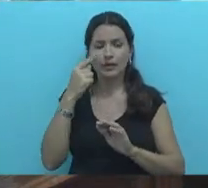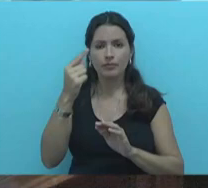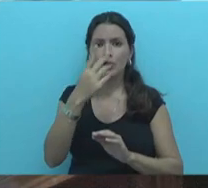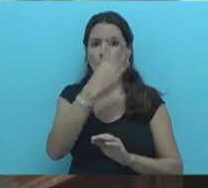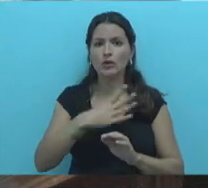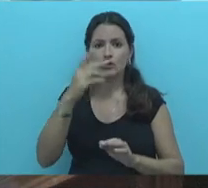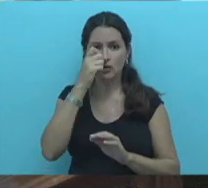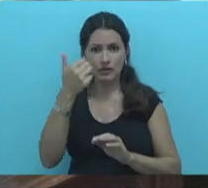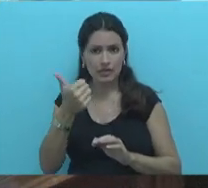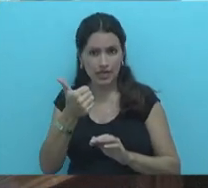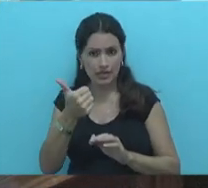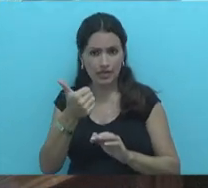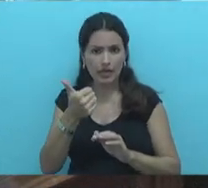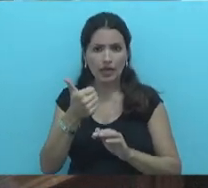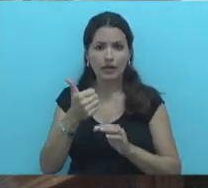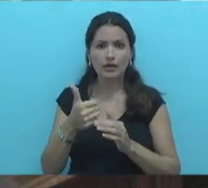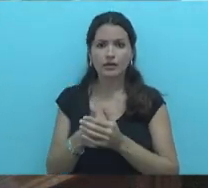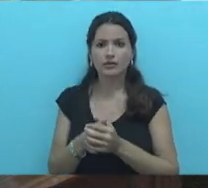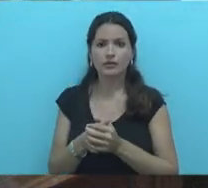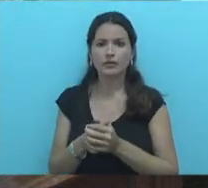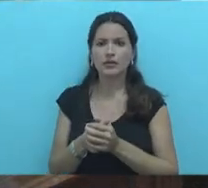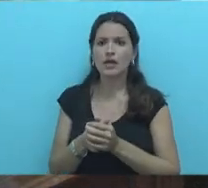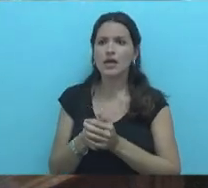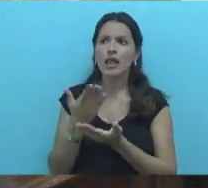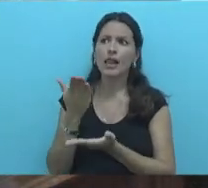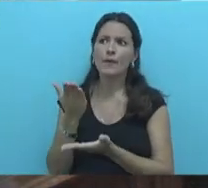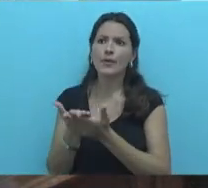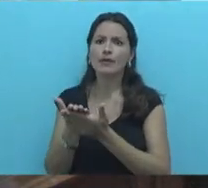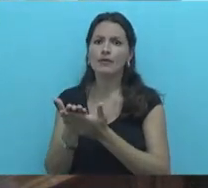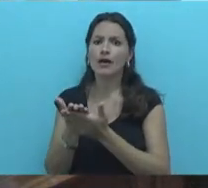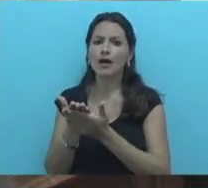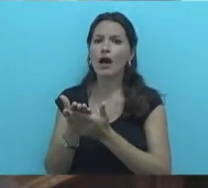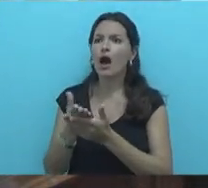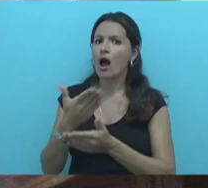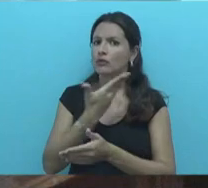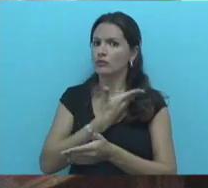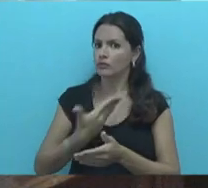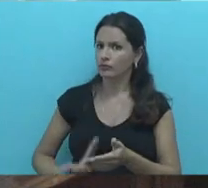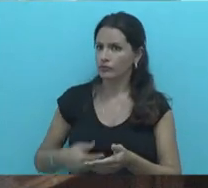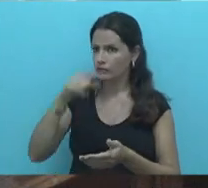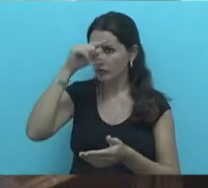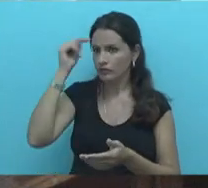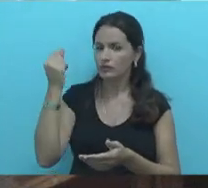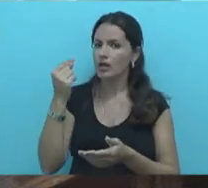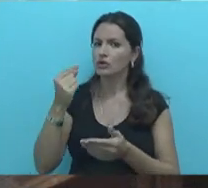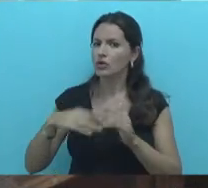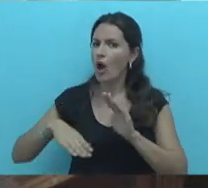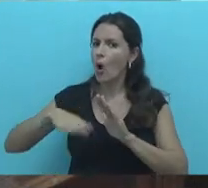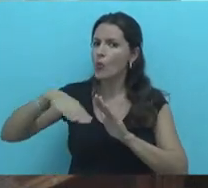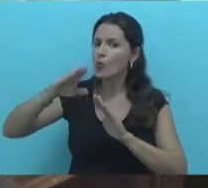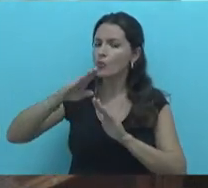27.426, instando al Estado Nacional a aplicar la fórmula de movilidad anterior, que se calcula en